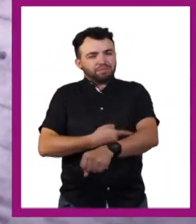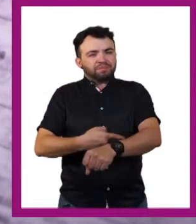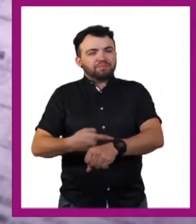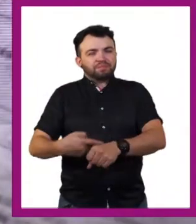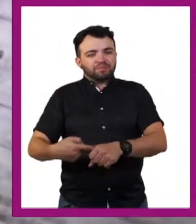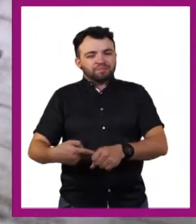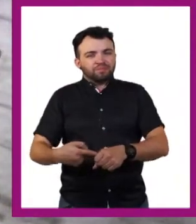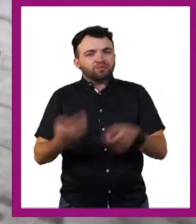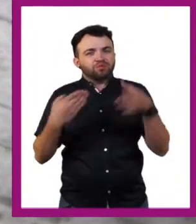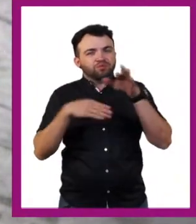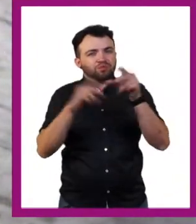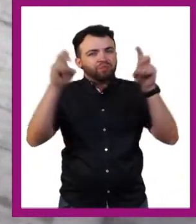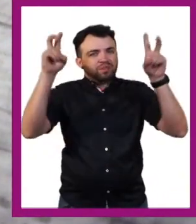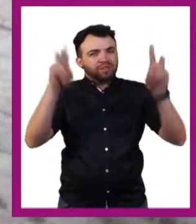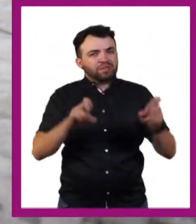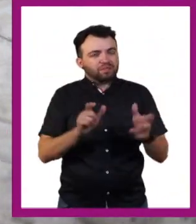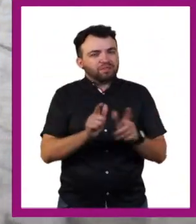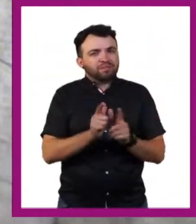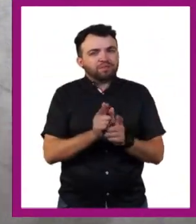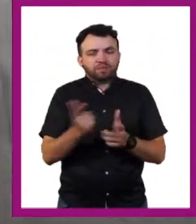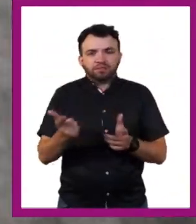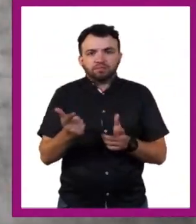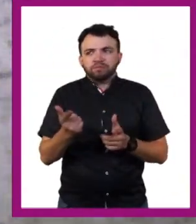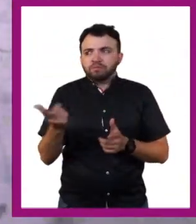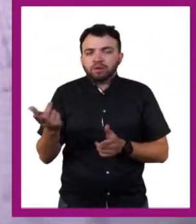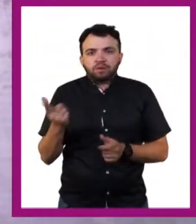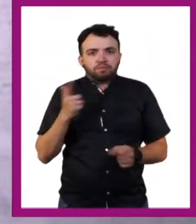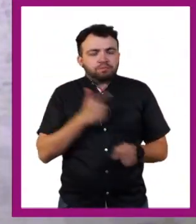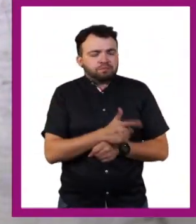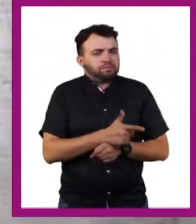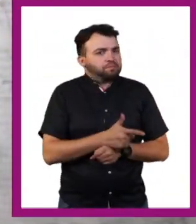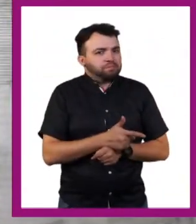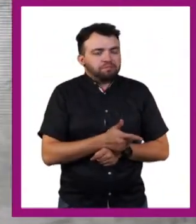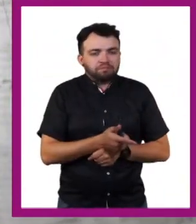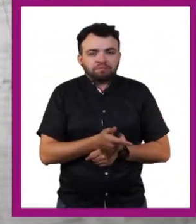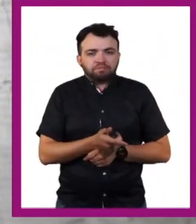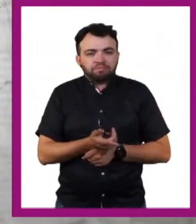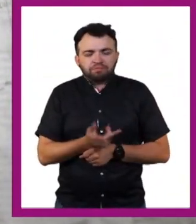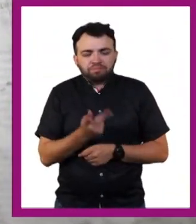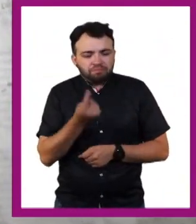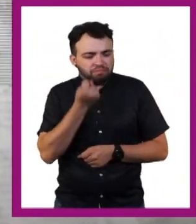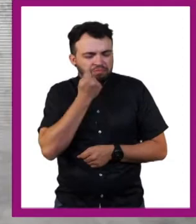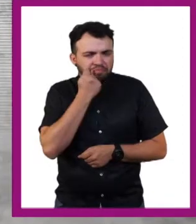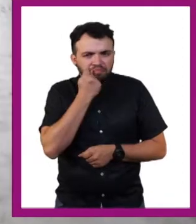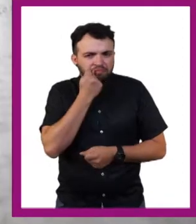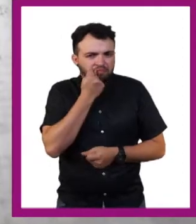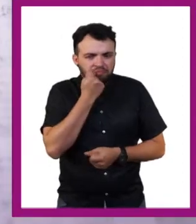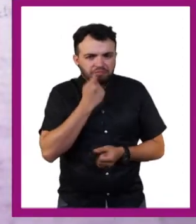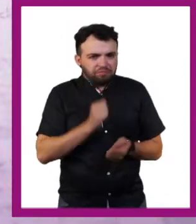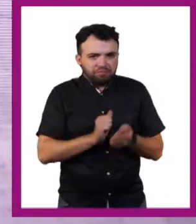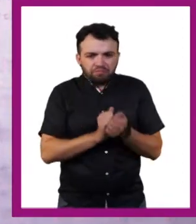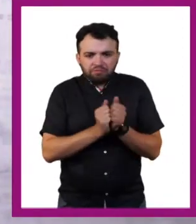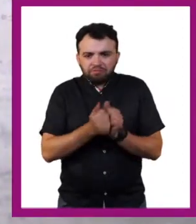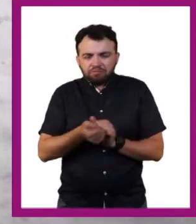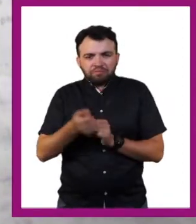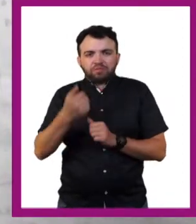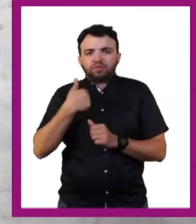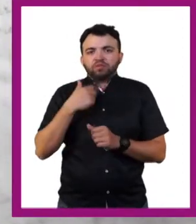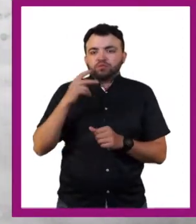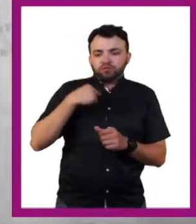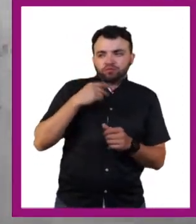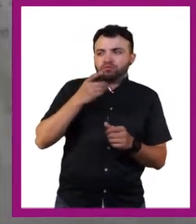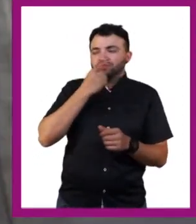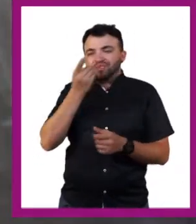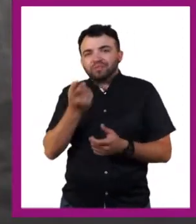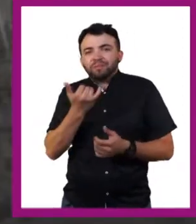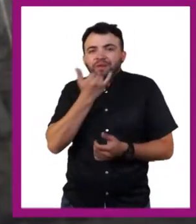Concepto. Y no, lo captó en 2 segundos. Me dijo, no, está increíble. Le empecé a mandar, le dije, pero es que quemé, pero es que te tapé los ojos en tal